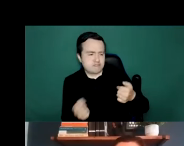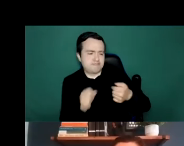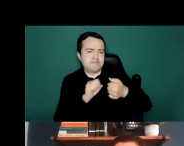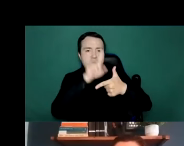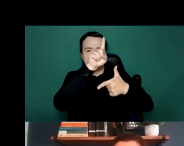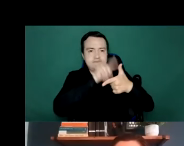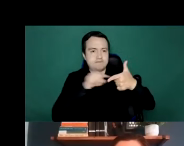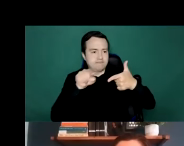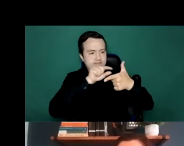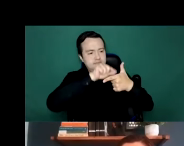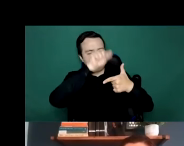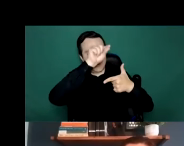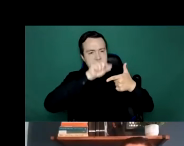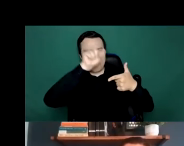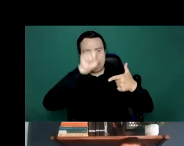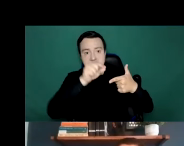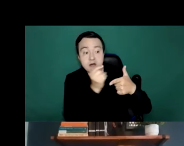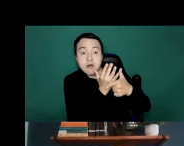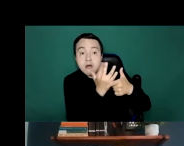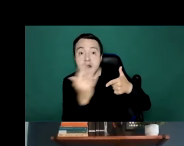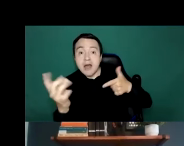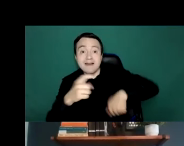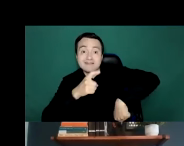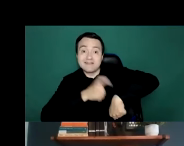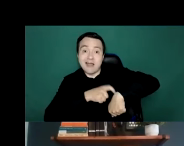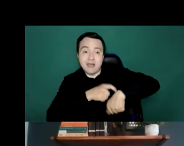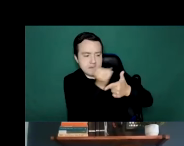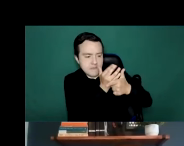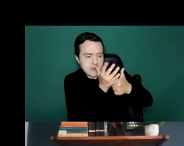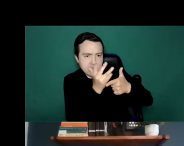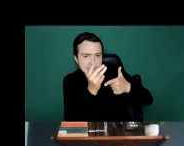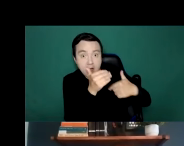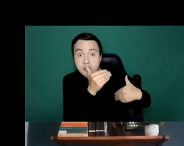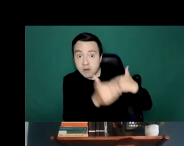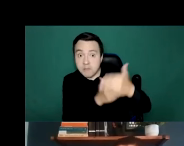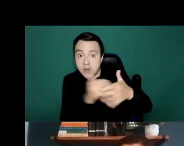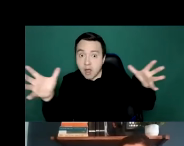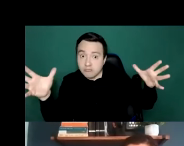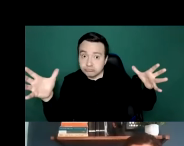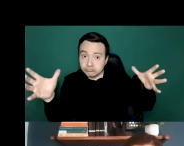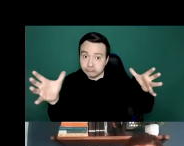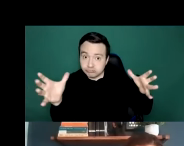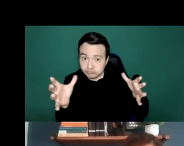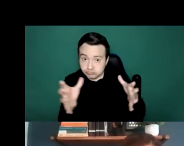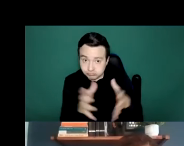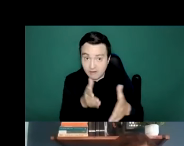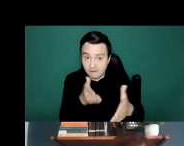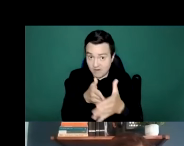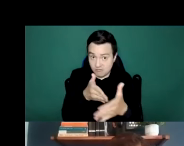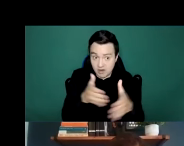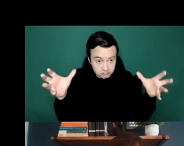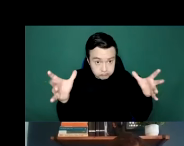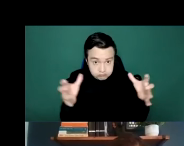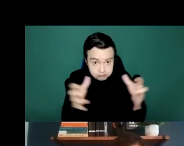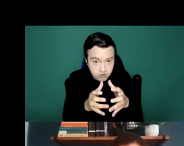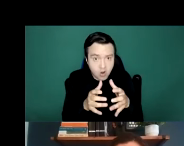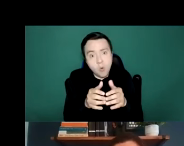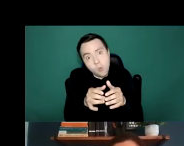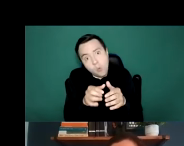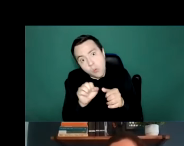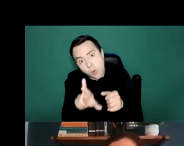es el avance que tienen los países en la reducción y eliminación progresiva de las barreras de acceso.